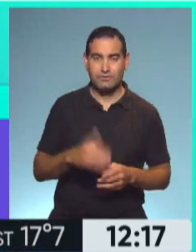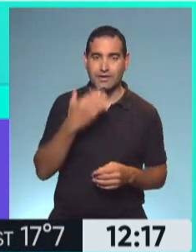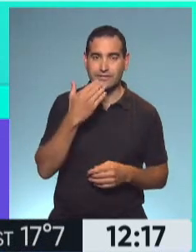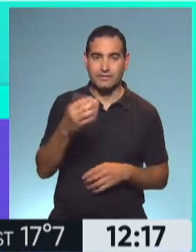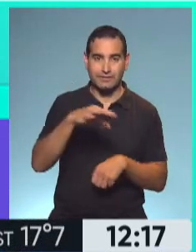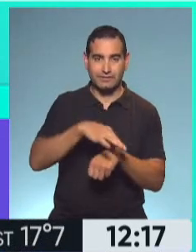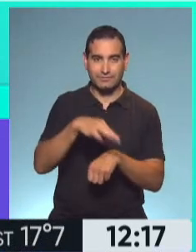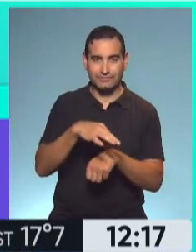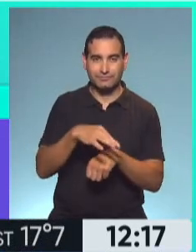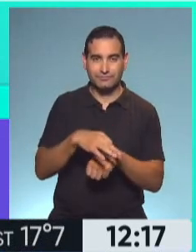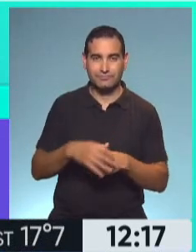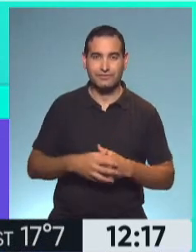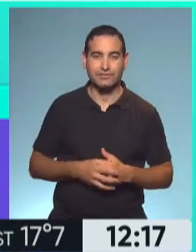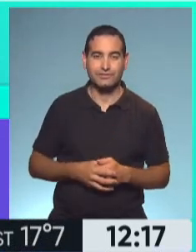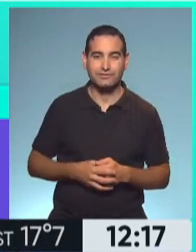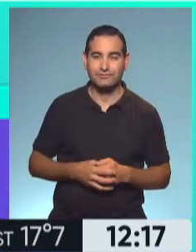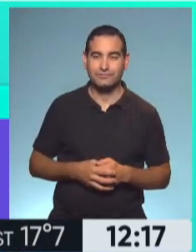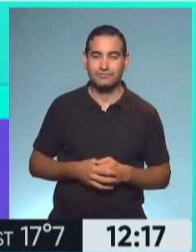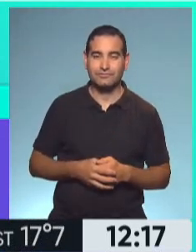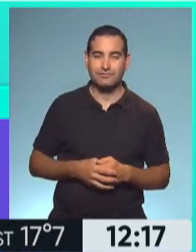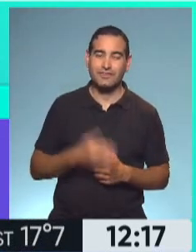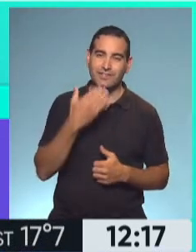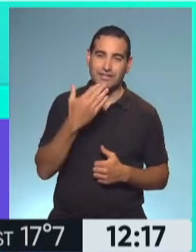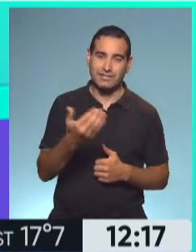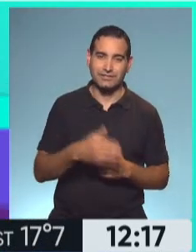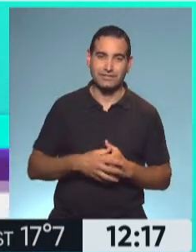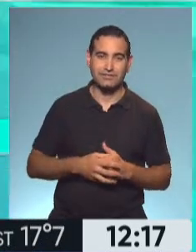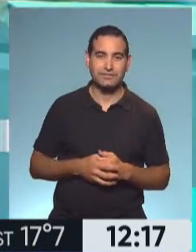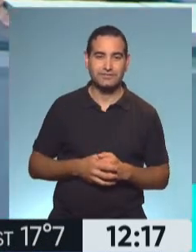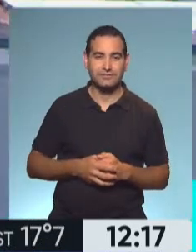doctora, gracias por estos minutos. Bueno, por nada, que estén muy bien, buenos días. Un placer.